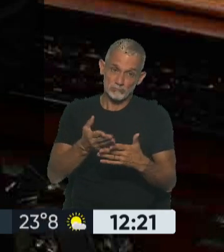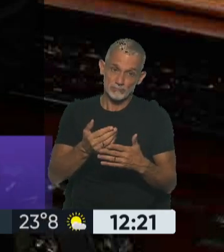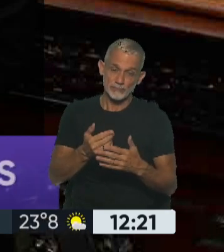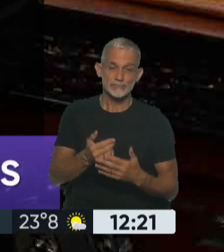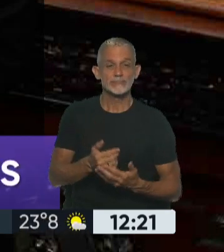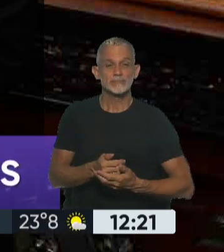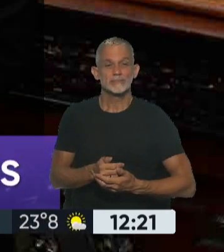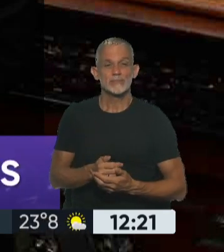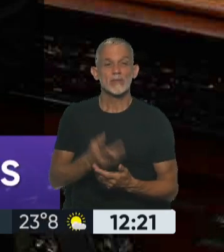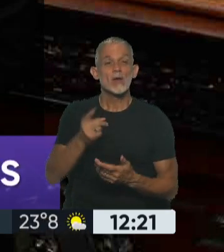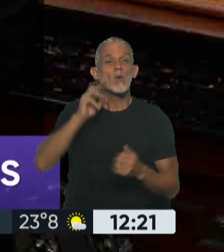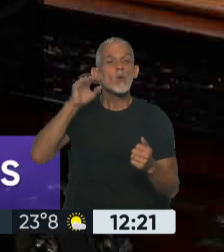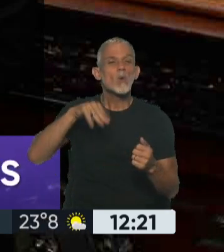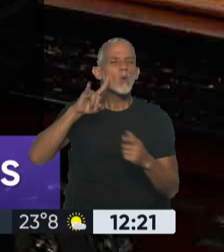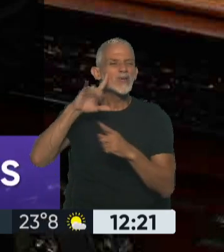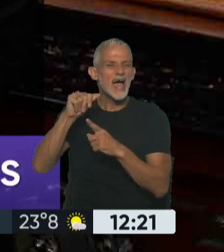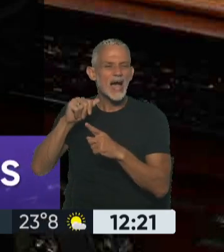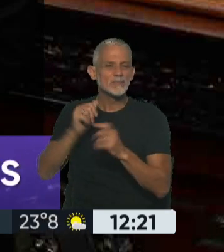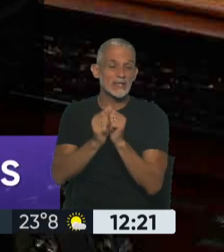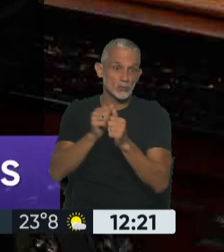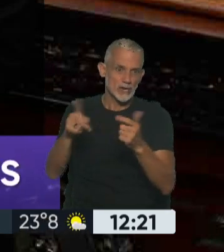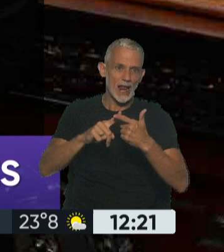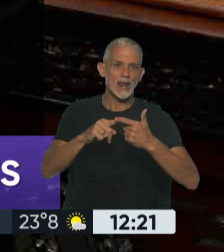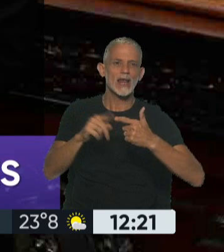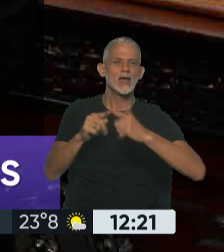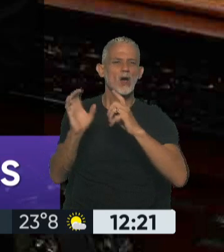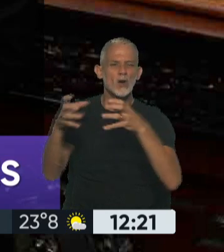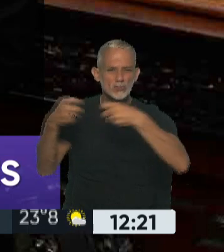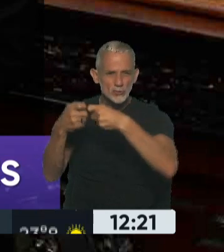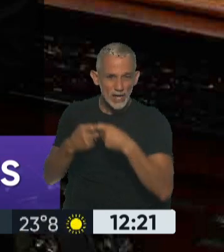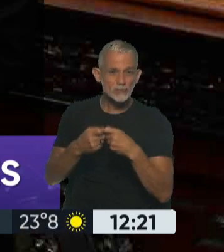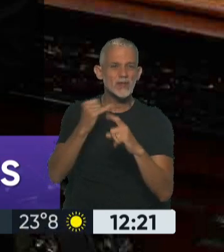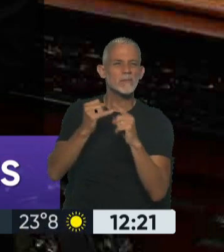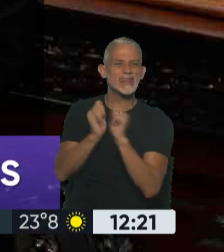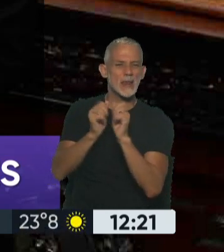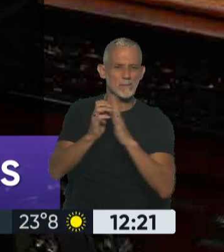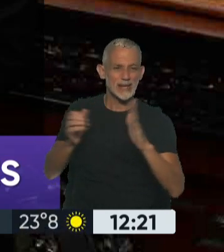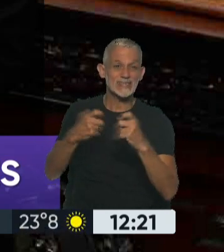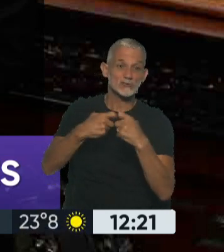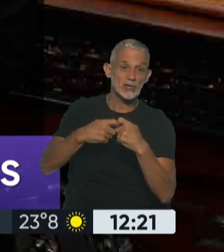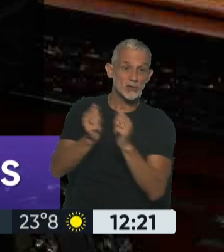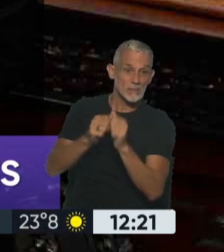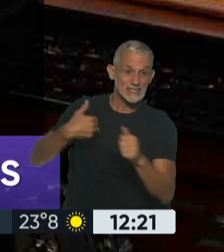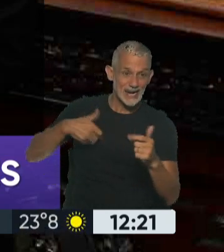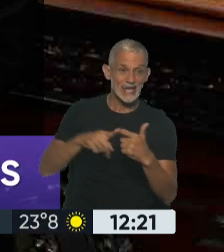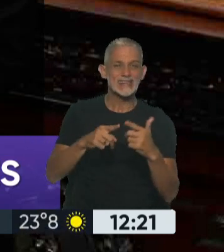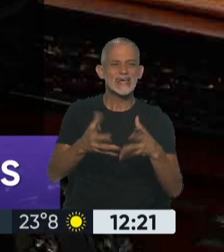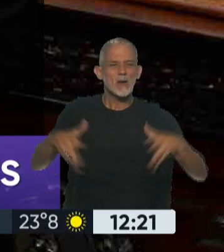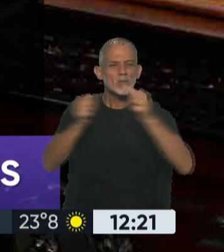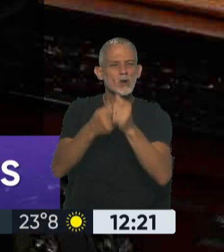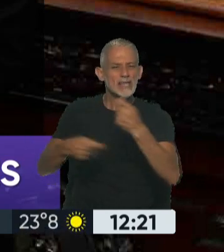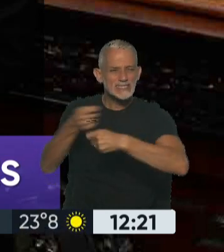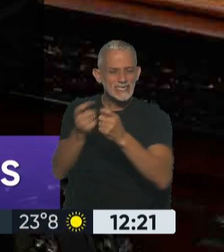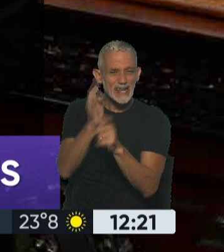no tener en cuenta: Unión Industrial Argentina, Confederación de la Mediana Empresa, Asociación Empresaria Argentina, Bolsa de Cereales de Buenos Aires, Cámara